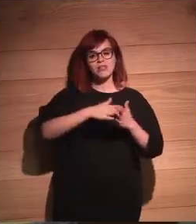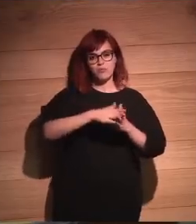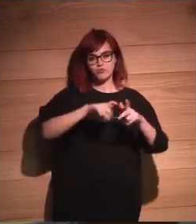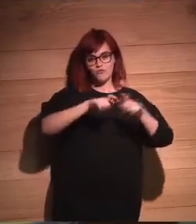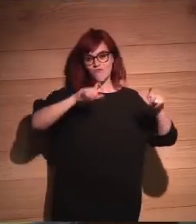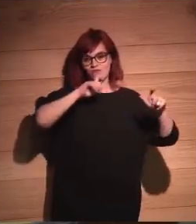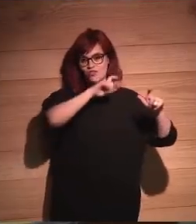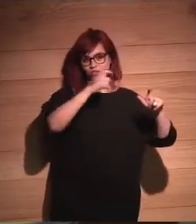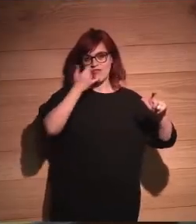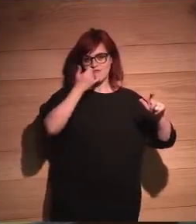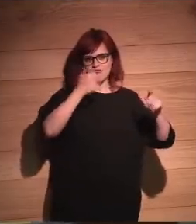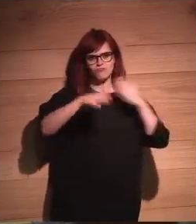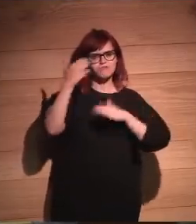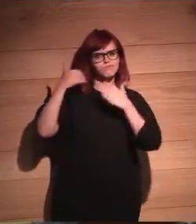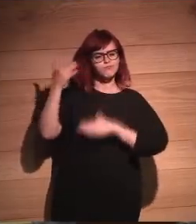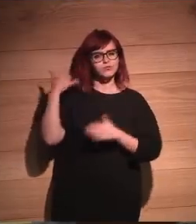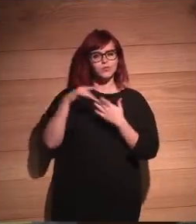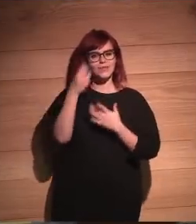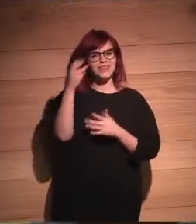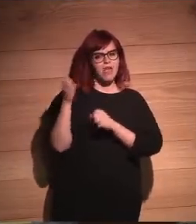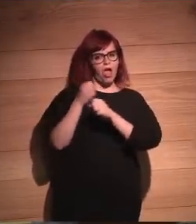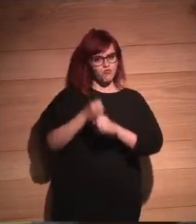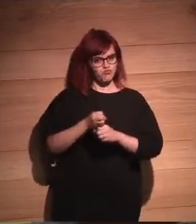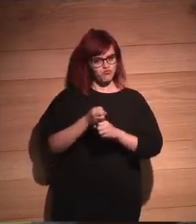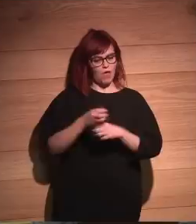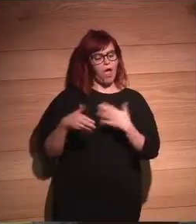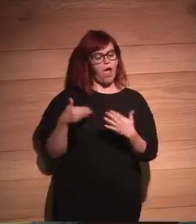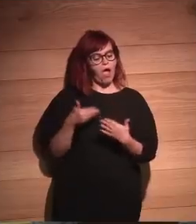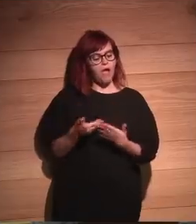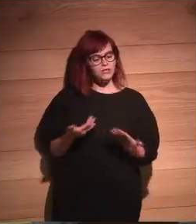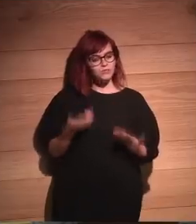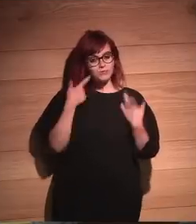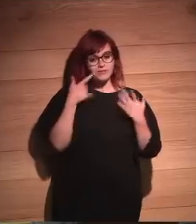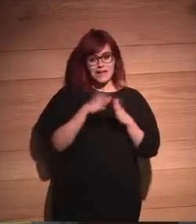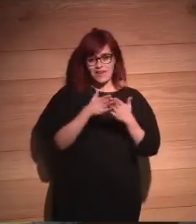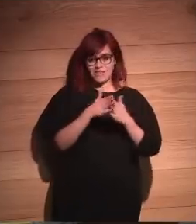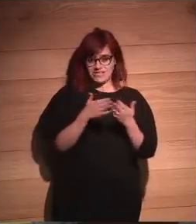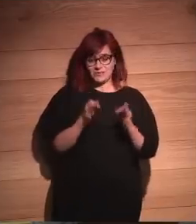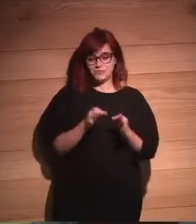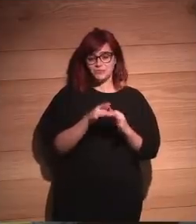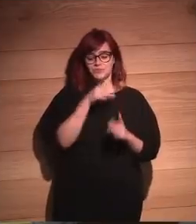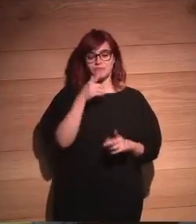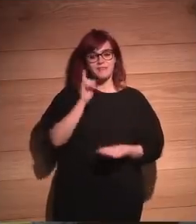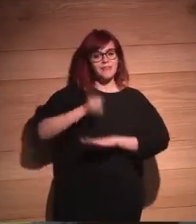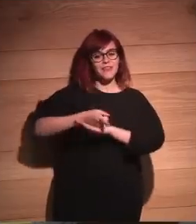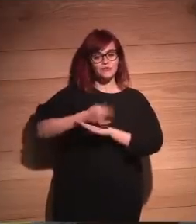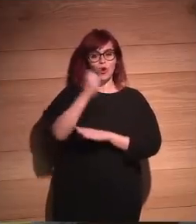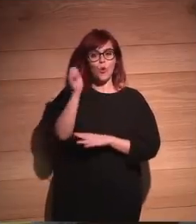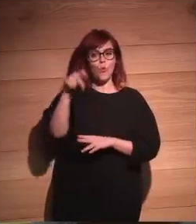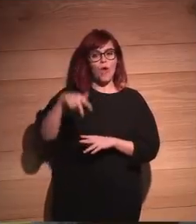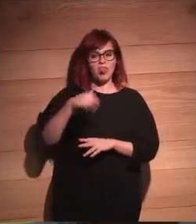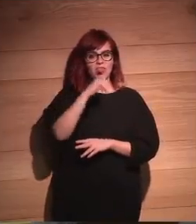Fundación Telefónica desde hace ya más de 30 años, la verdad es que más que una revista, como suele decir su director, Juan